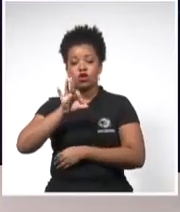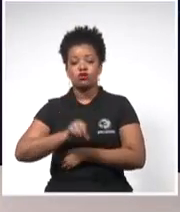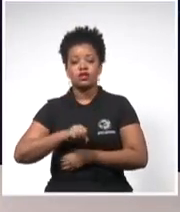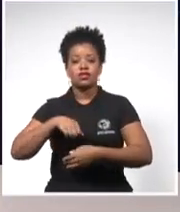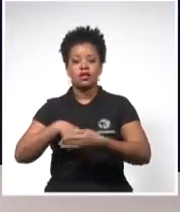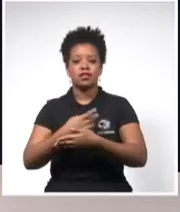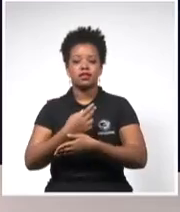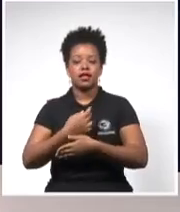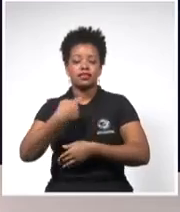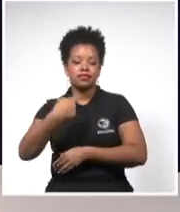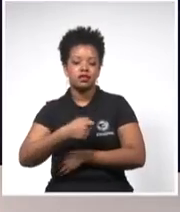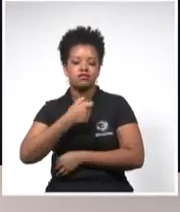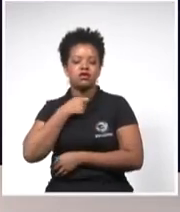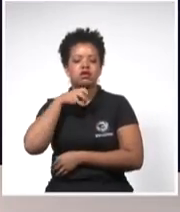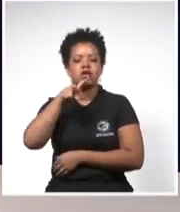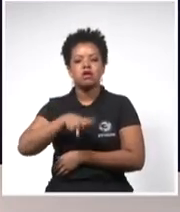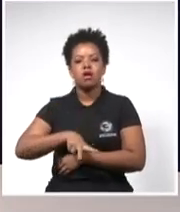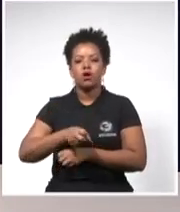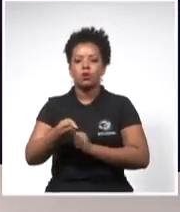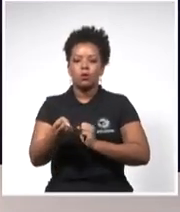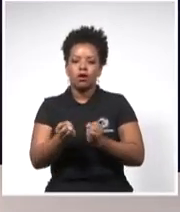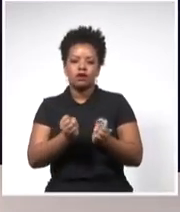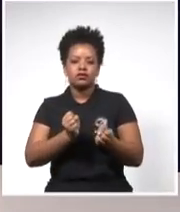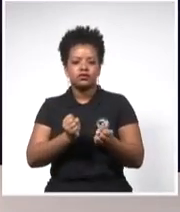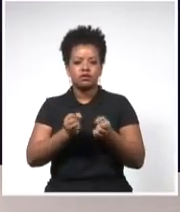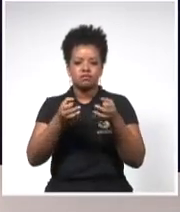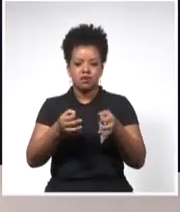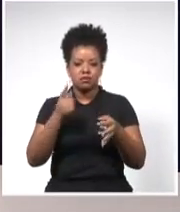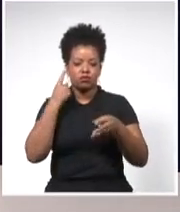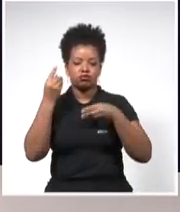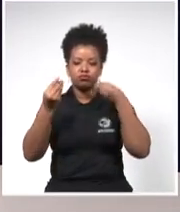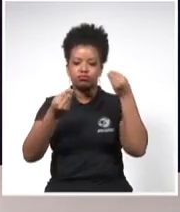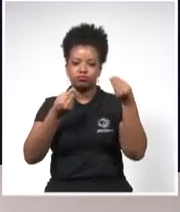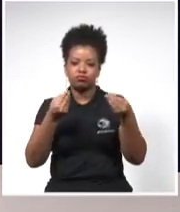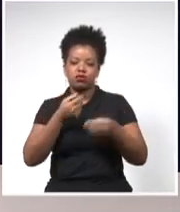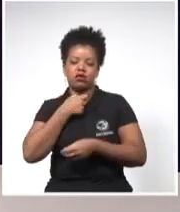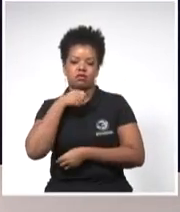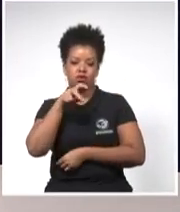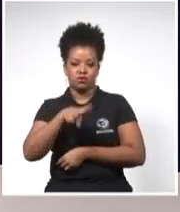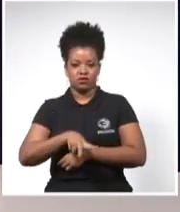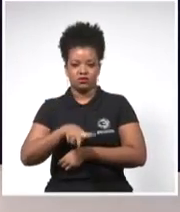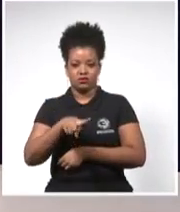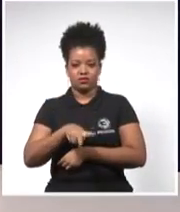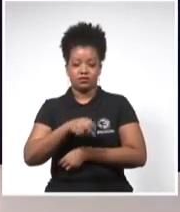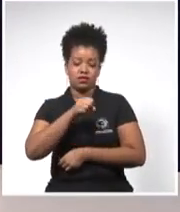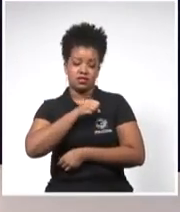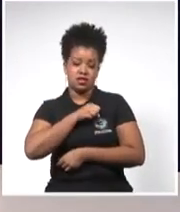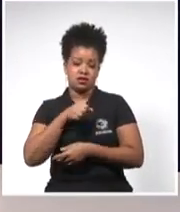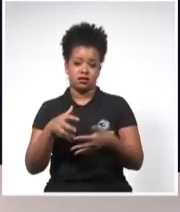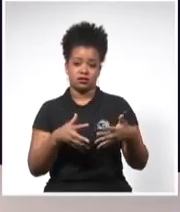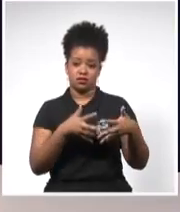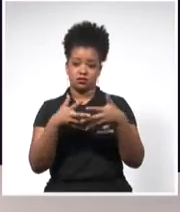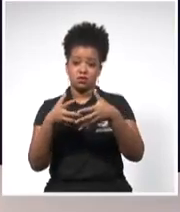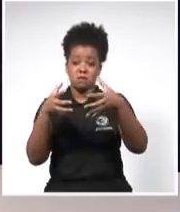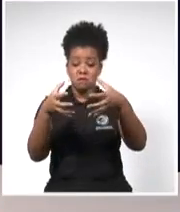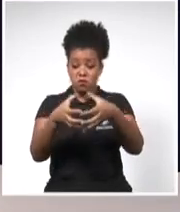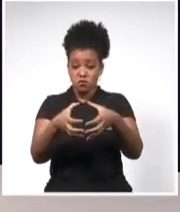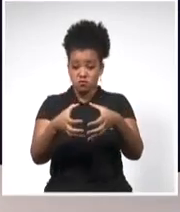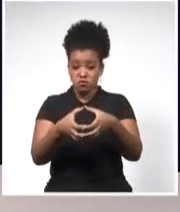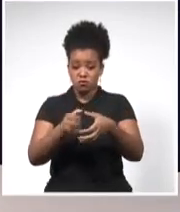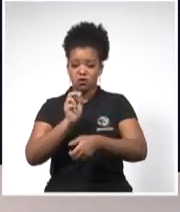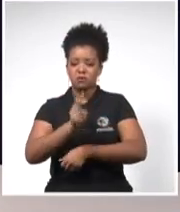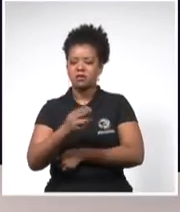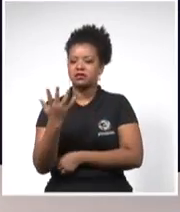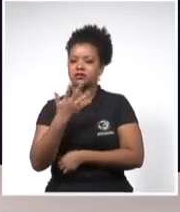evaluación ajustada y, por tanto, predeterminada conforme a los términos de referencia que el selecto grupo dirigido por Estados Unidos